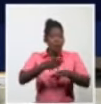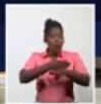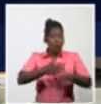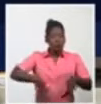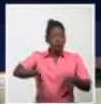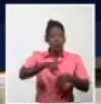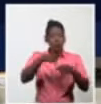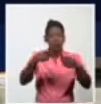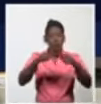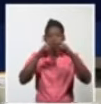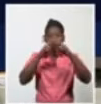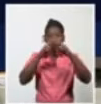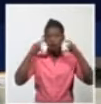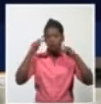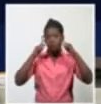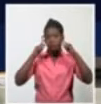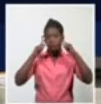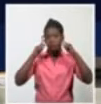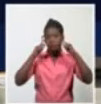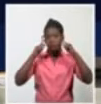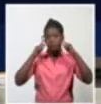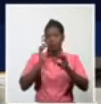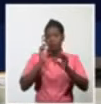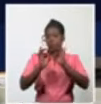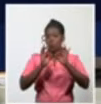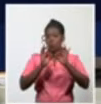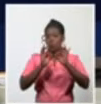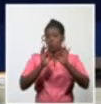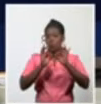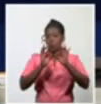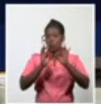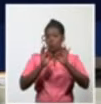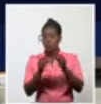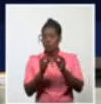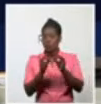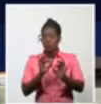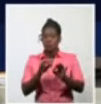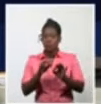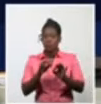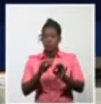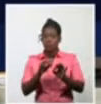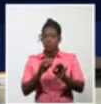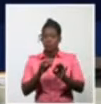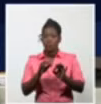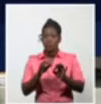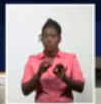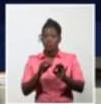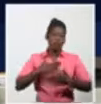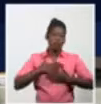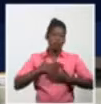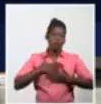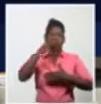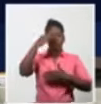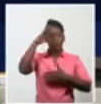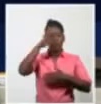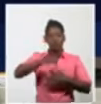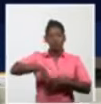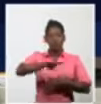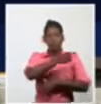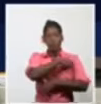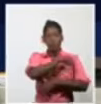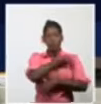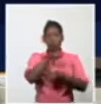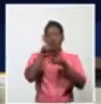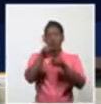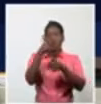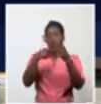la con todas las medidas. Creo que en eso la cultura, la población tiene cultura. Hay algunas pantallas en